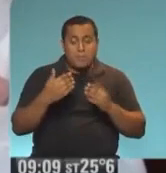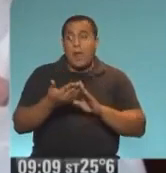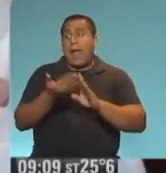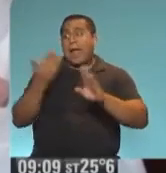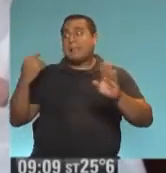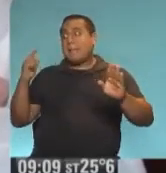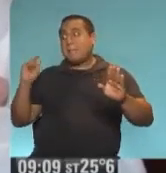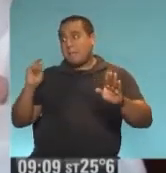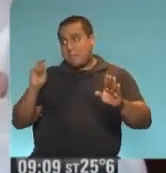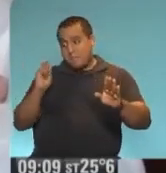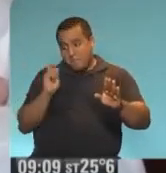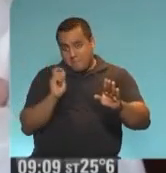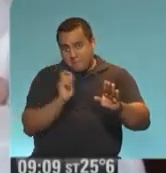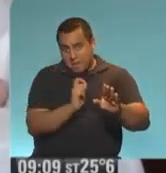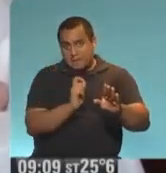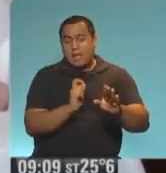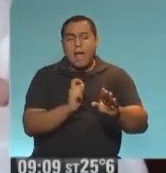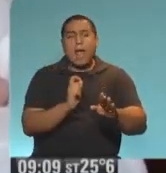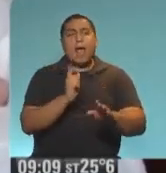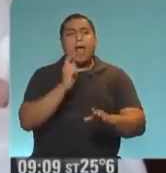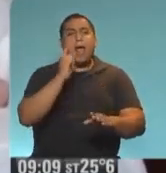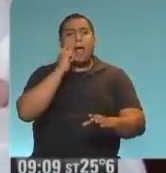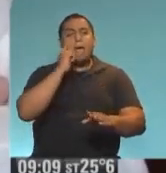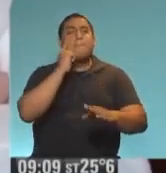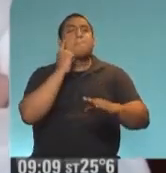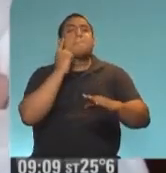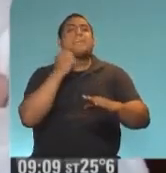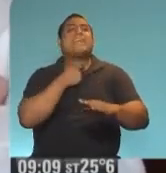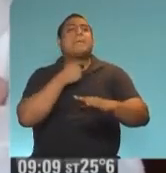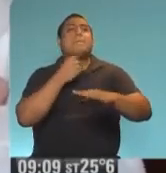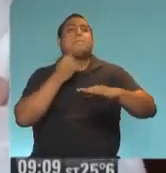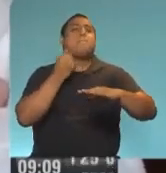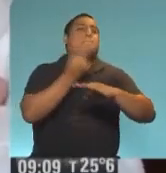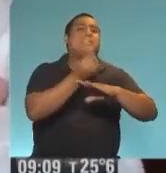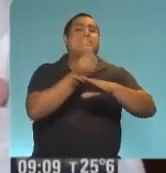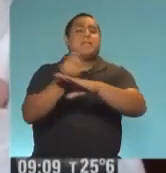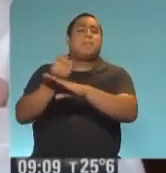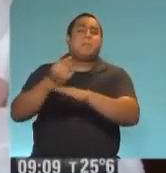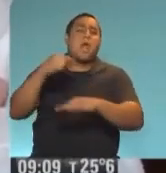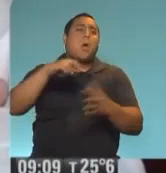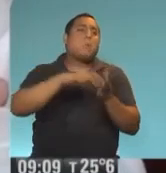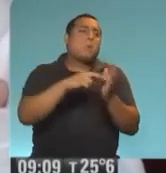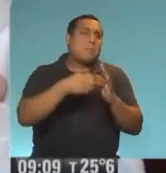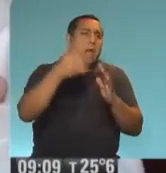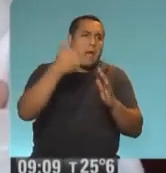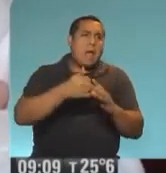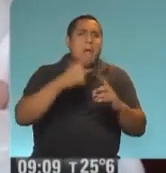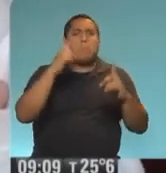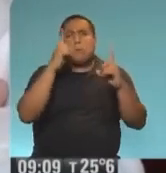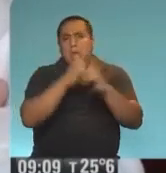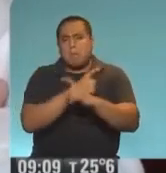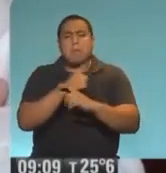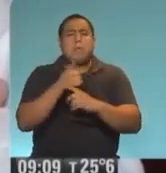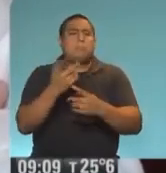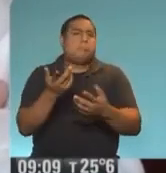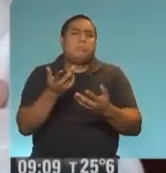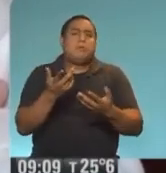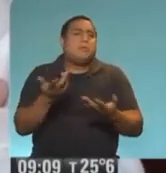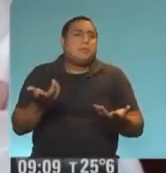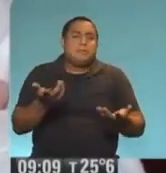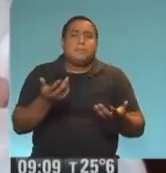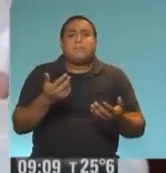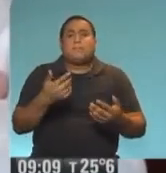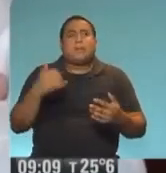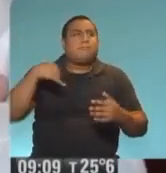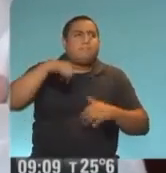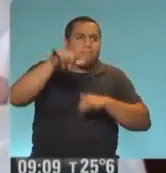nuestro vínculo presencial con todo el país, con las dificultades que hay, porque no están normales la circulación, las líneas